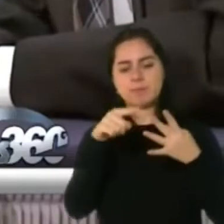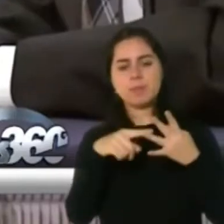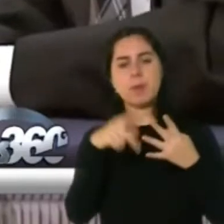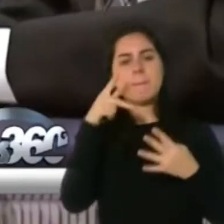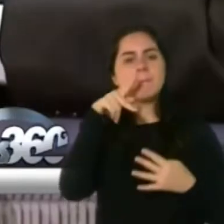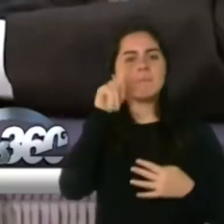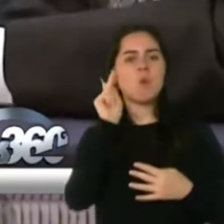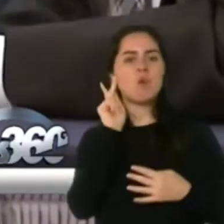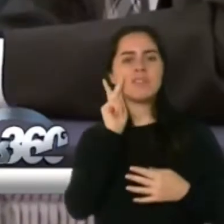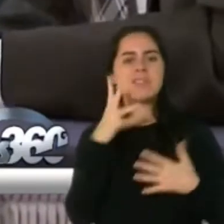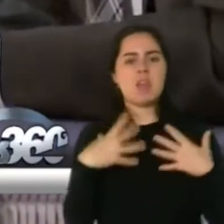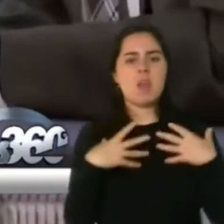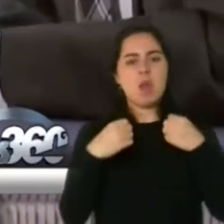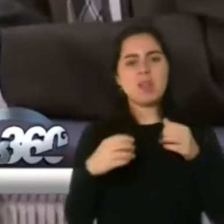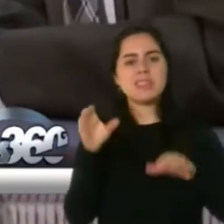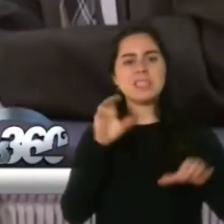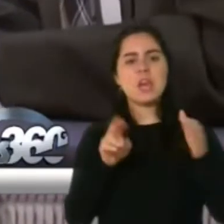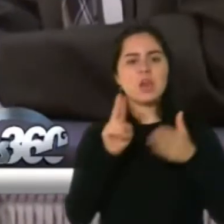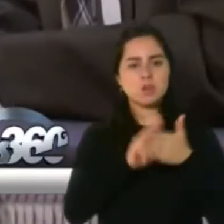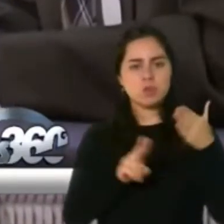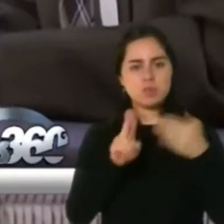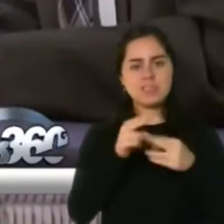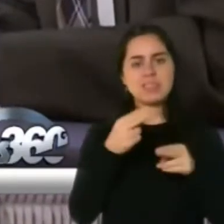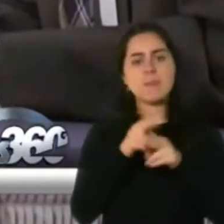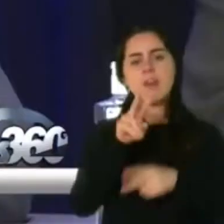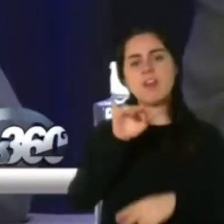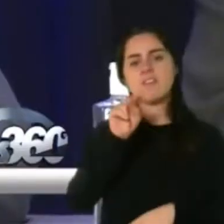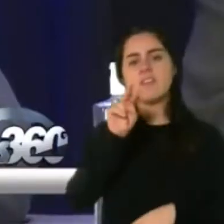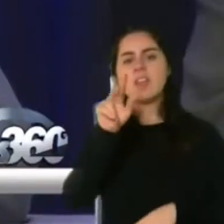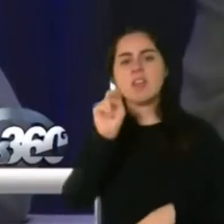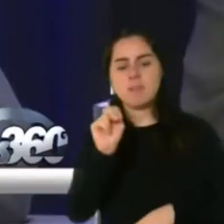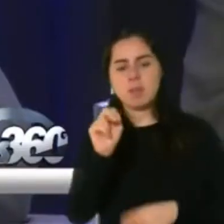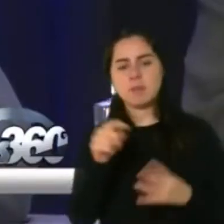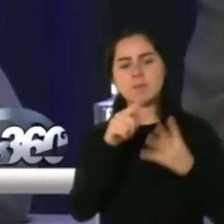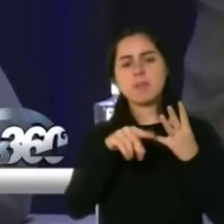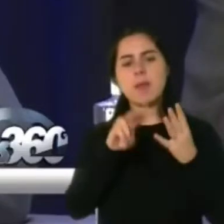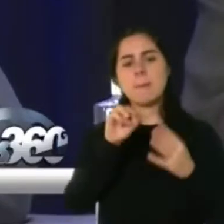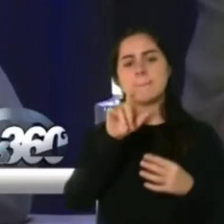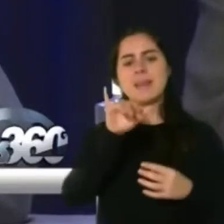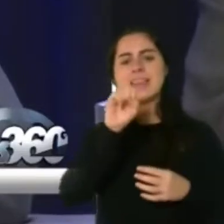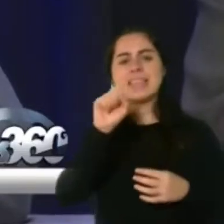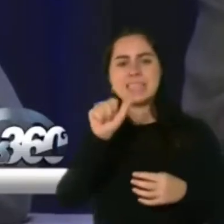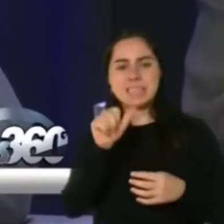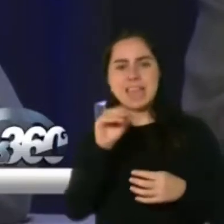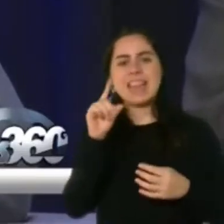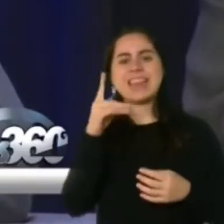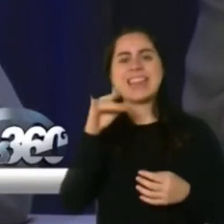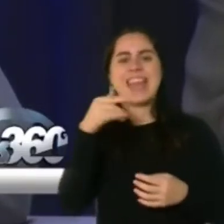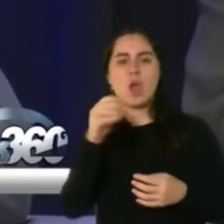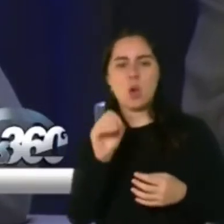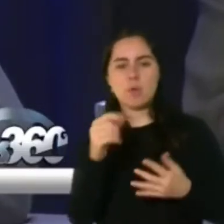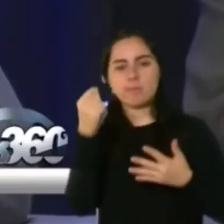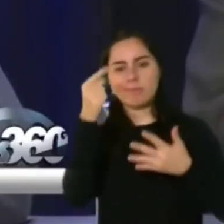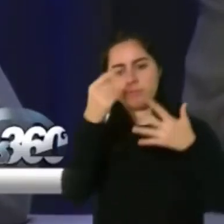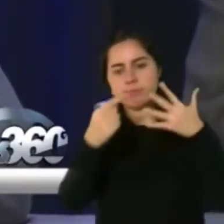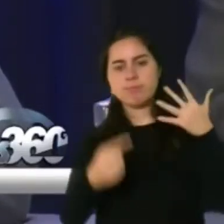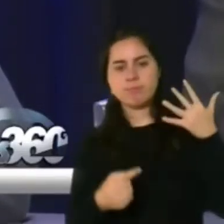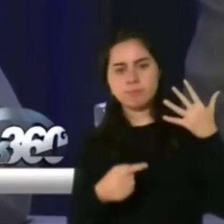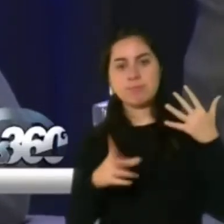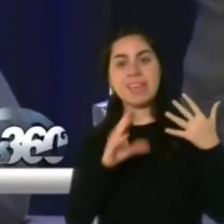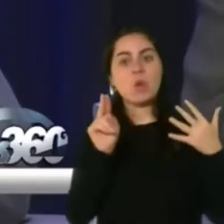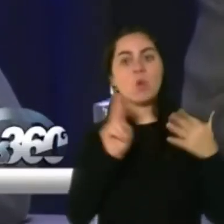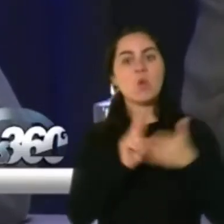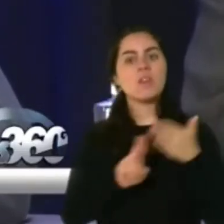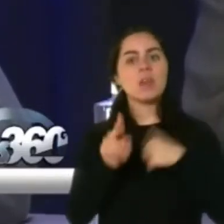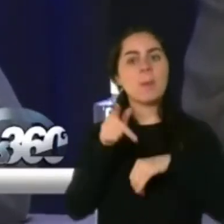a Vivian Green, tenemos también a Melissa Marzán y a Diego Zavala, mientras que de la Universidad de Puerto